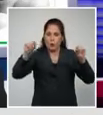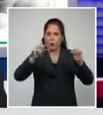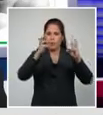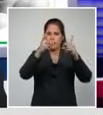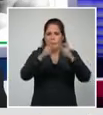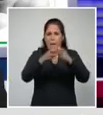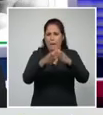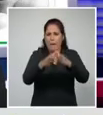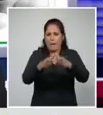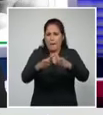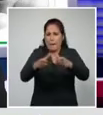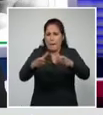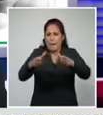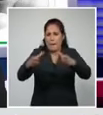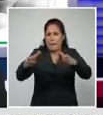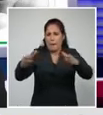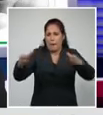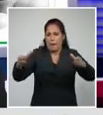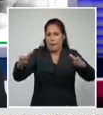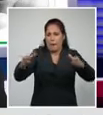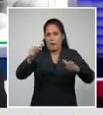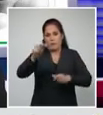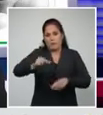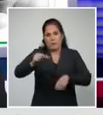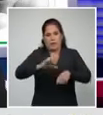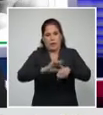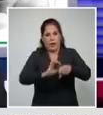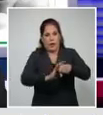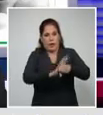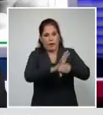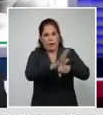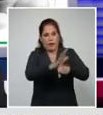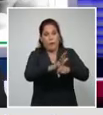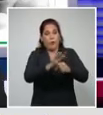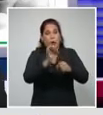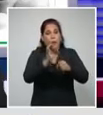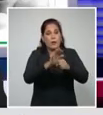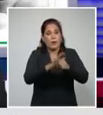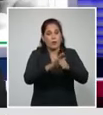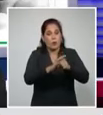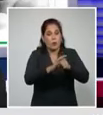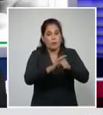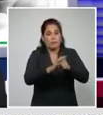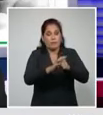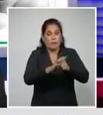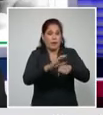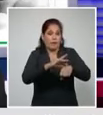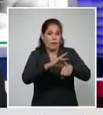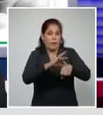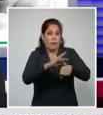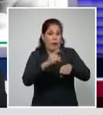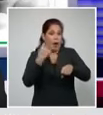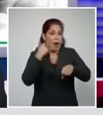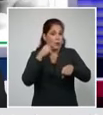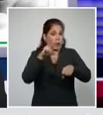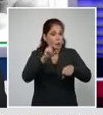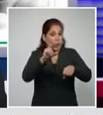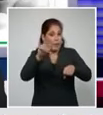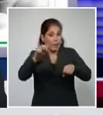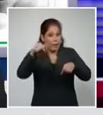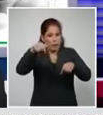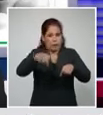más elevada de casos confirmados desde el inicio de la pandemia en nuestro país.